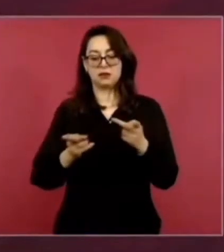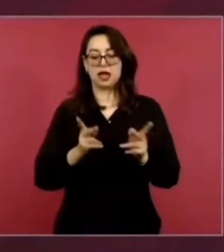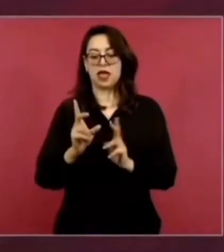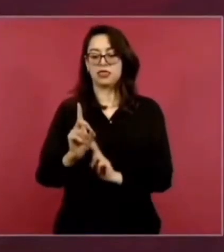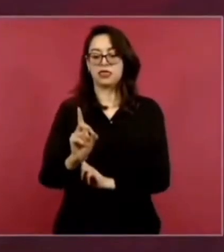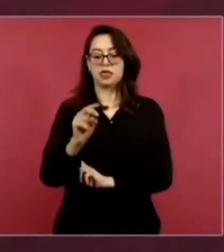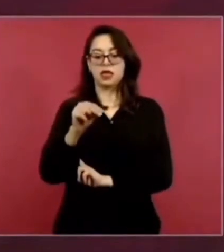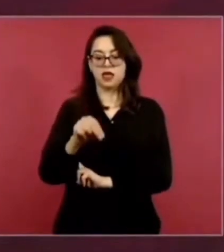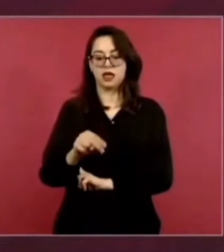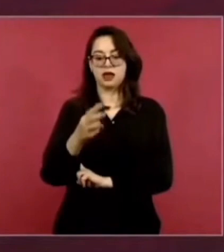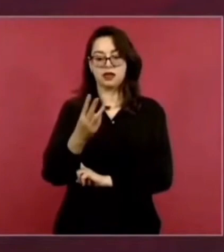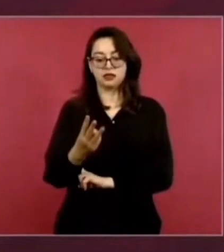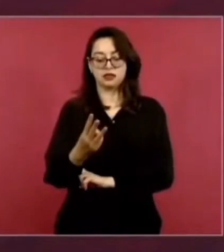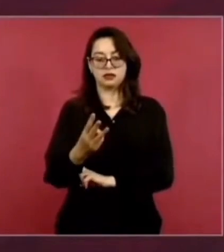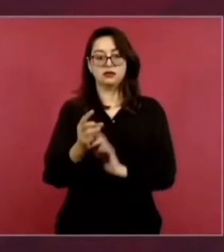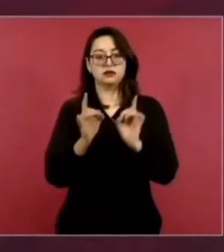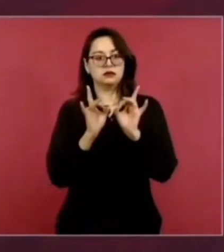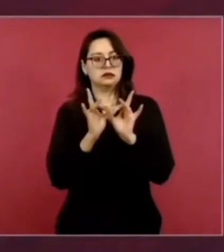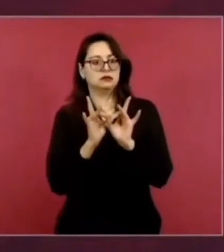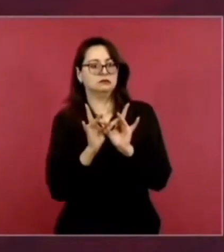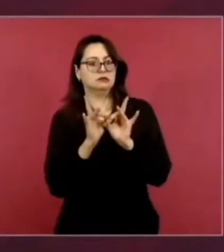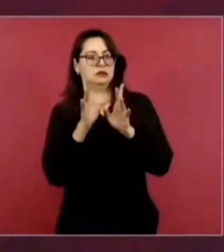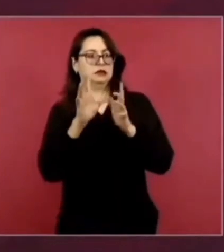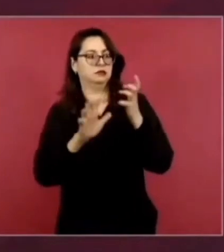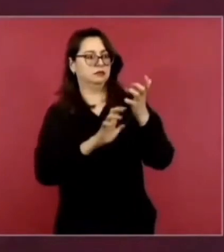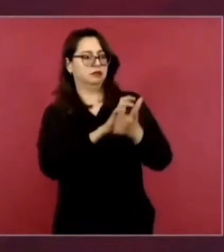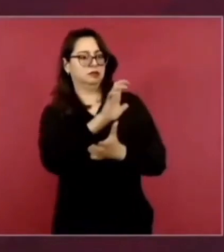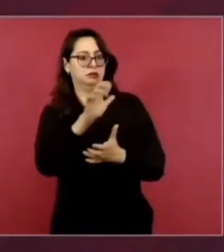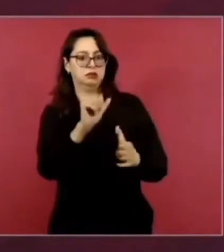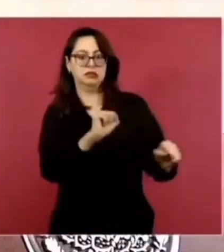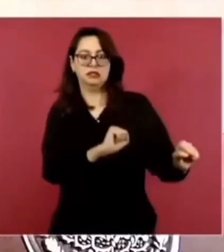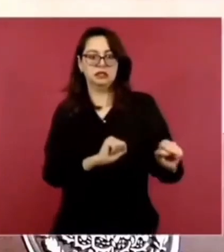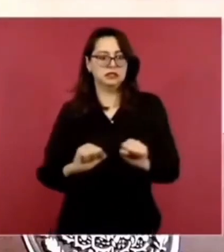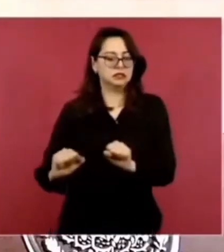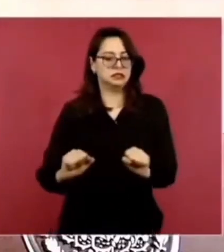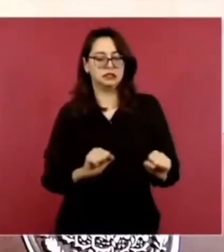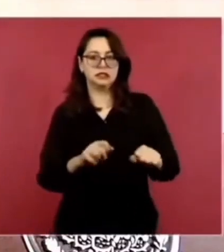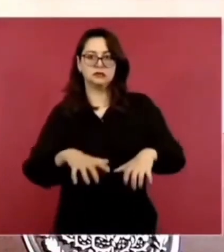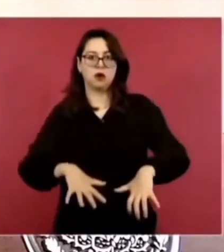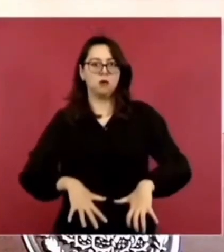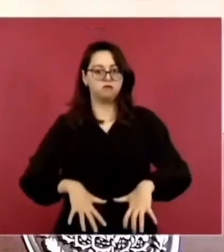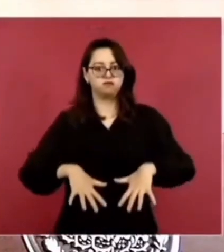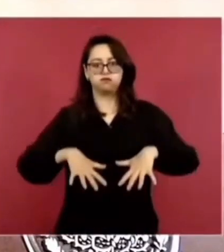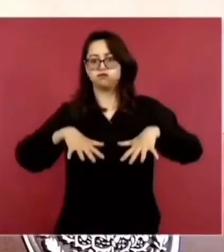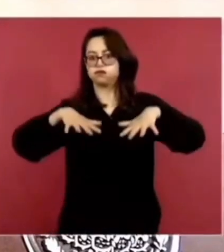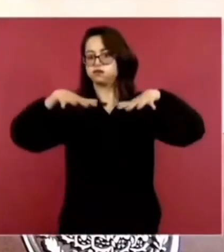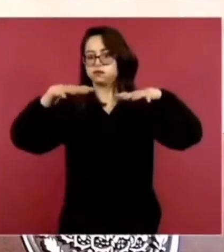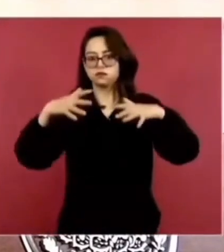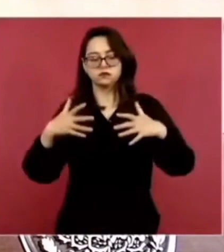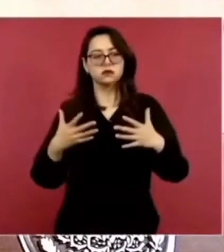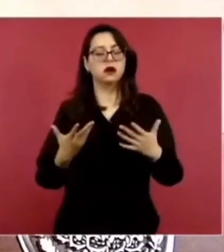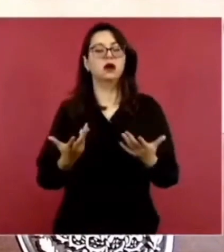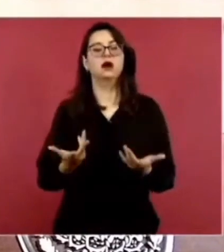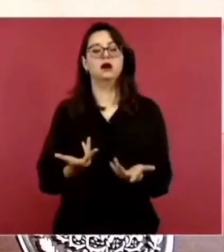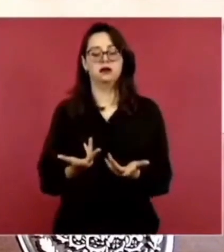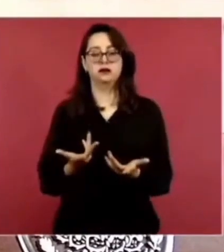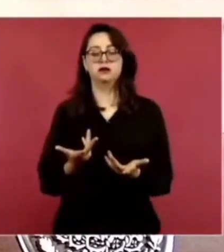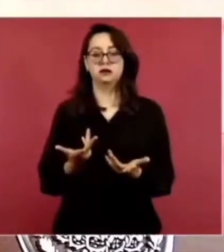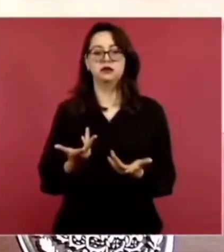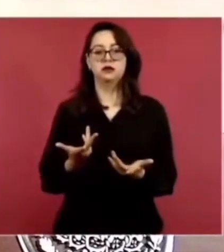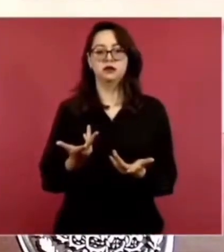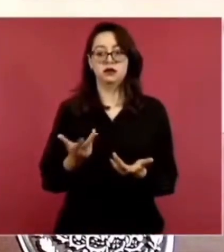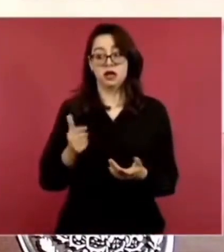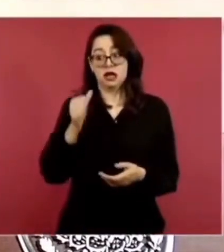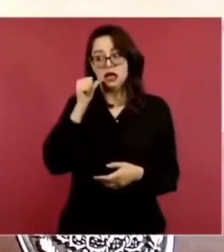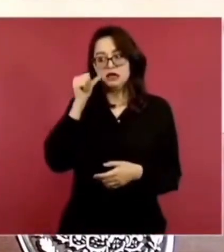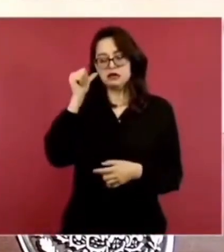DN3, el apoyo en casos de desastres, cuando hay inundaciones, cuando hay temblores. Este caso